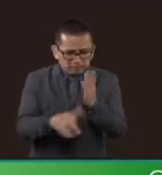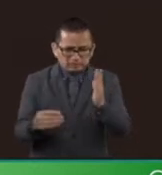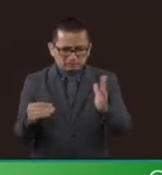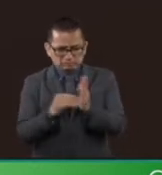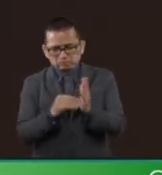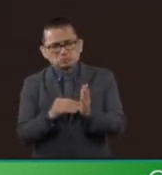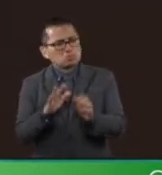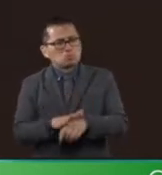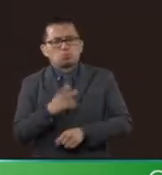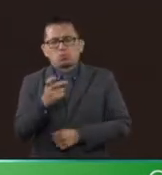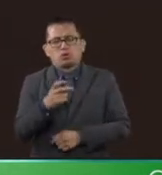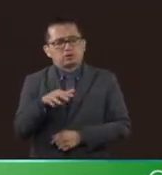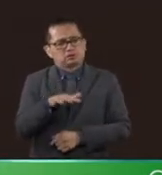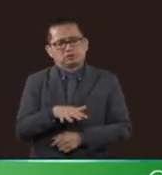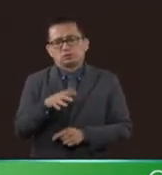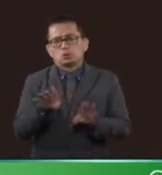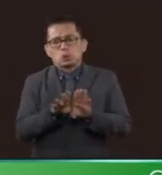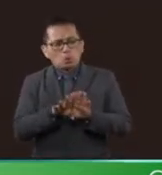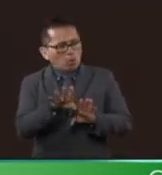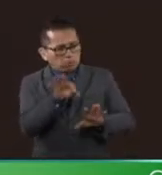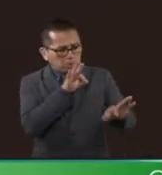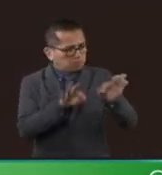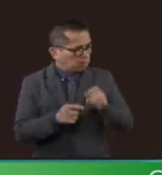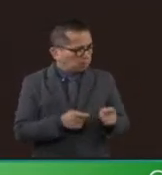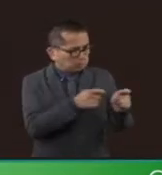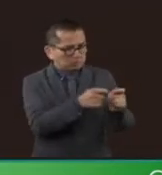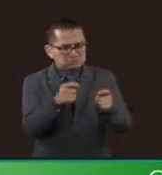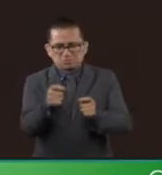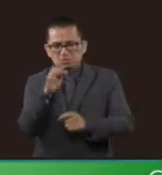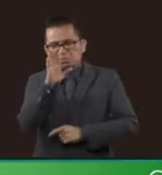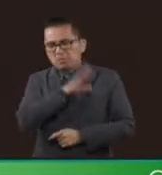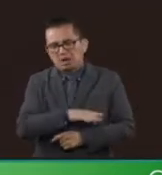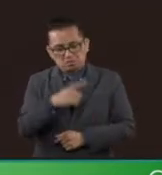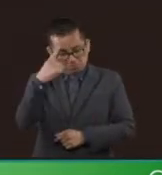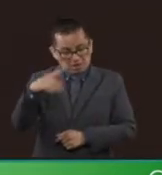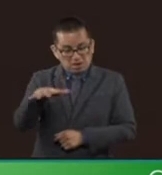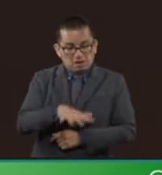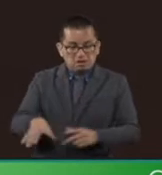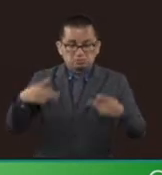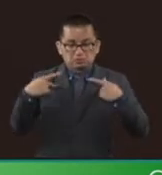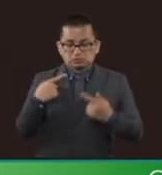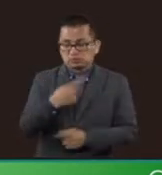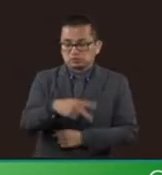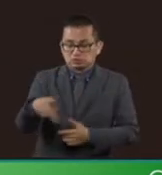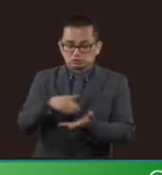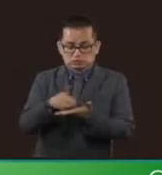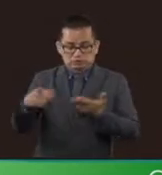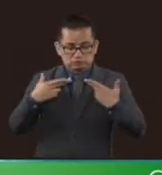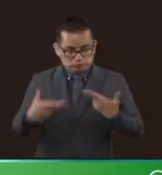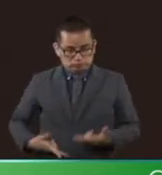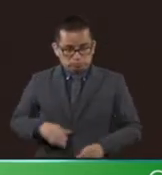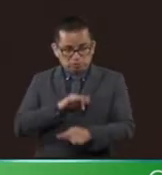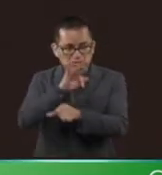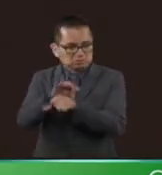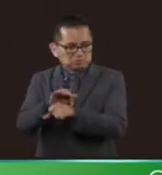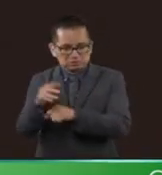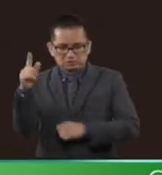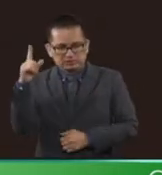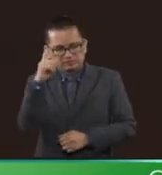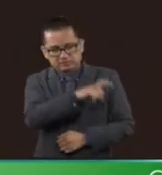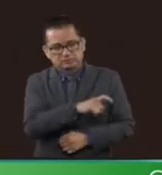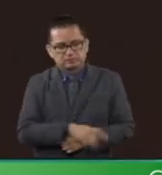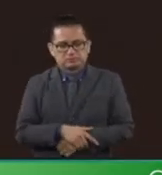imparcialidad dentro de la elección, lo cual complicará la protección de los derechos humanos de todas las